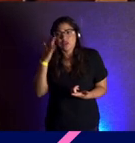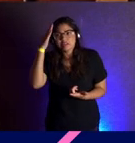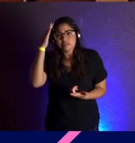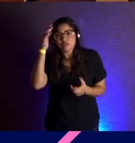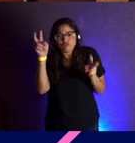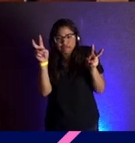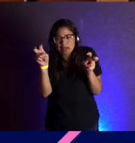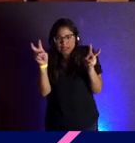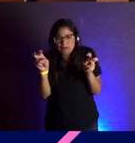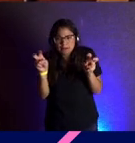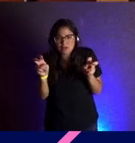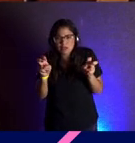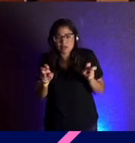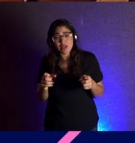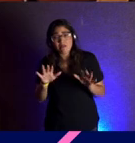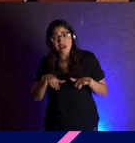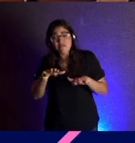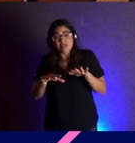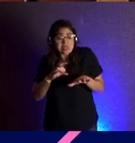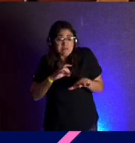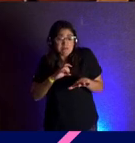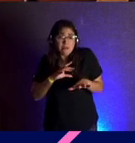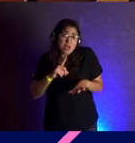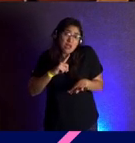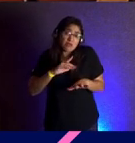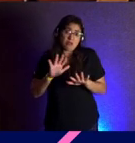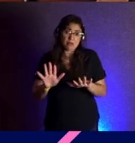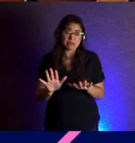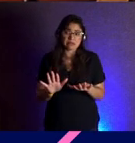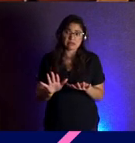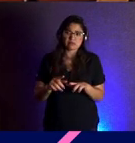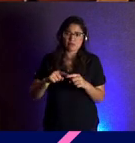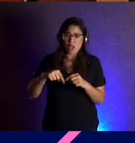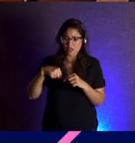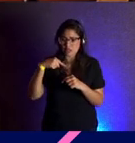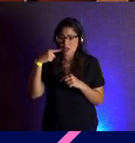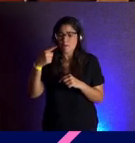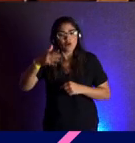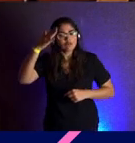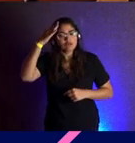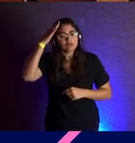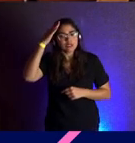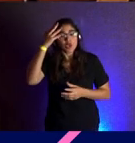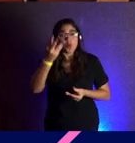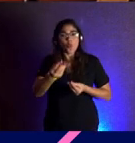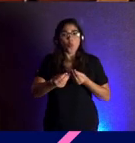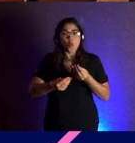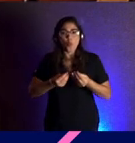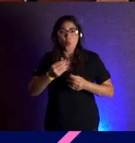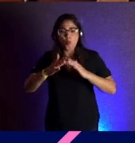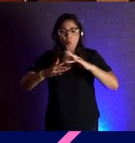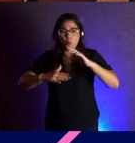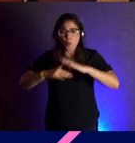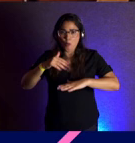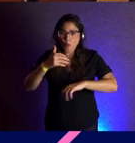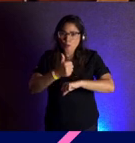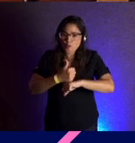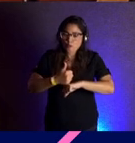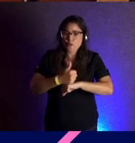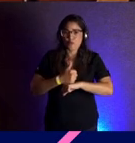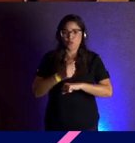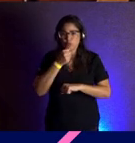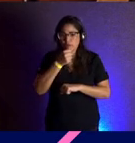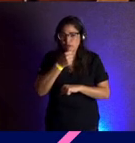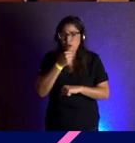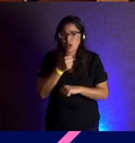miedo. Y lo otro es levantar el periodismo local. Sí. Yo sé que hay mucho prestigio en escribir